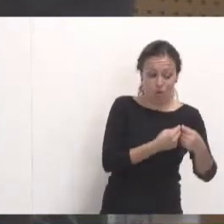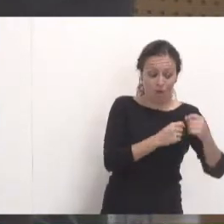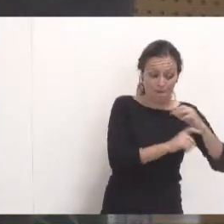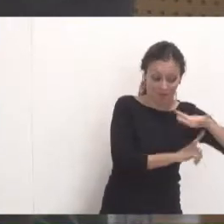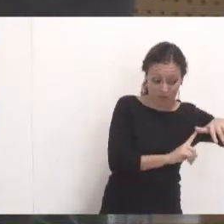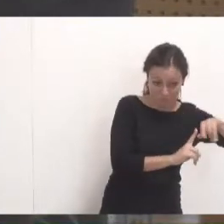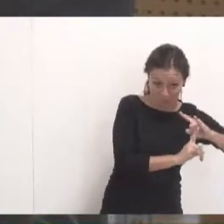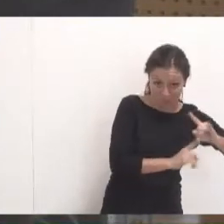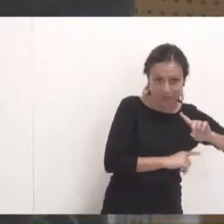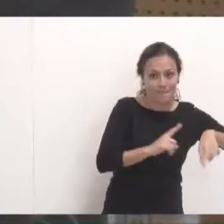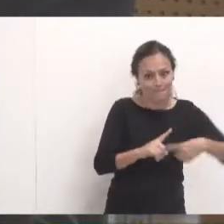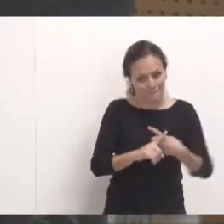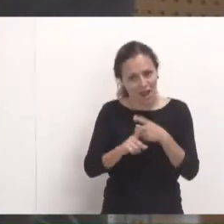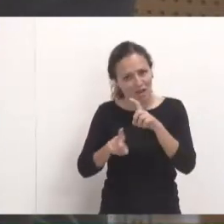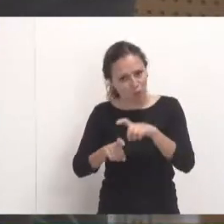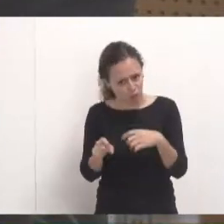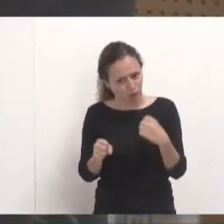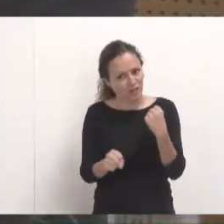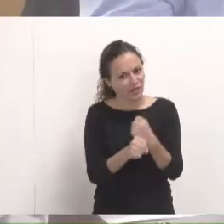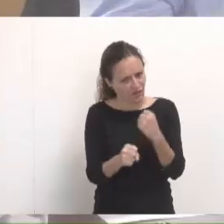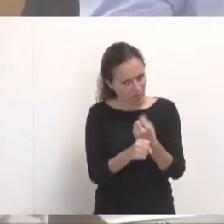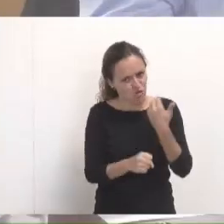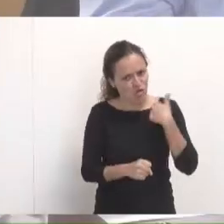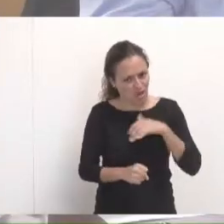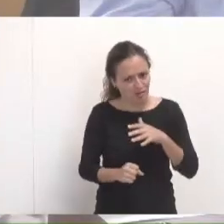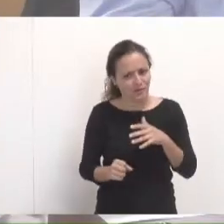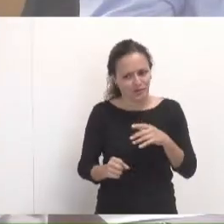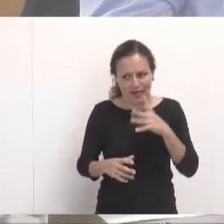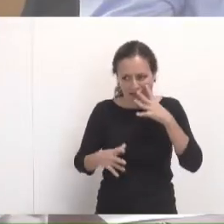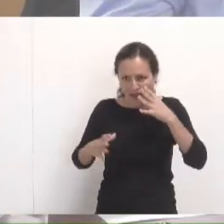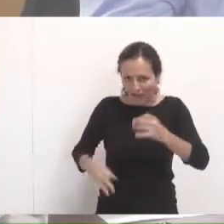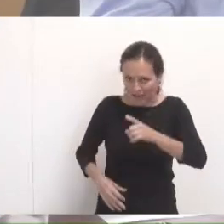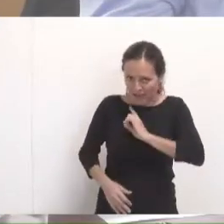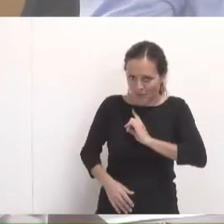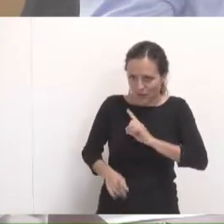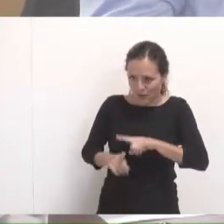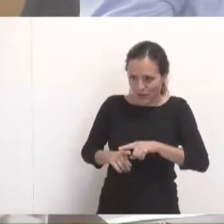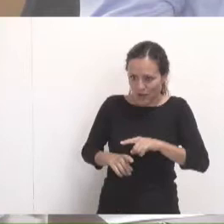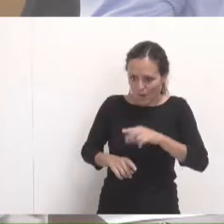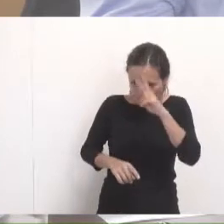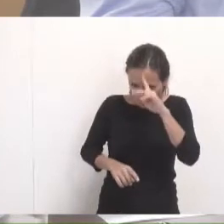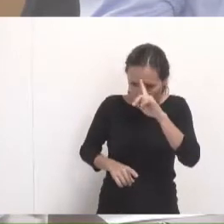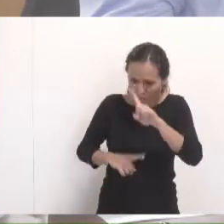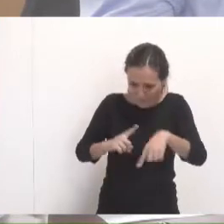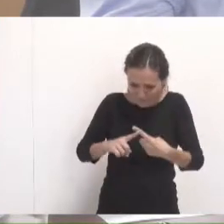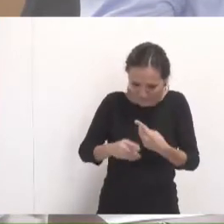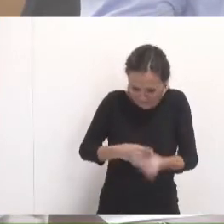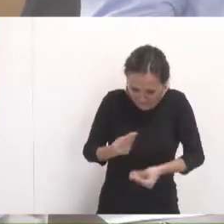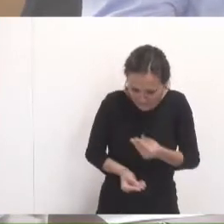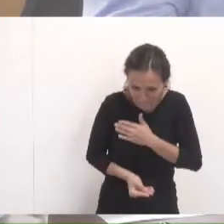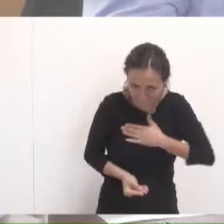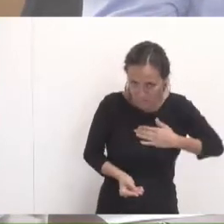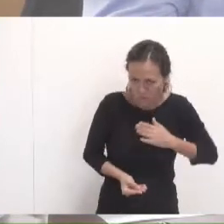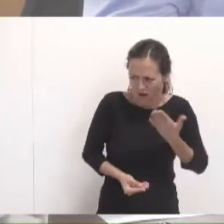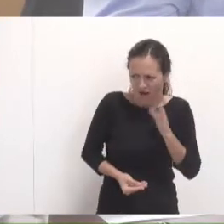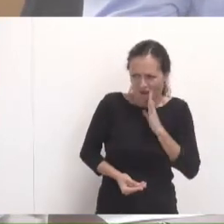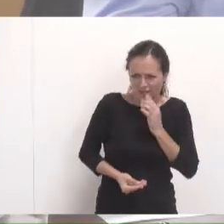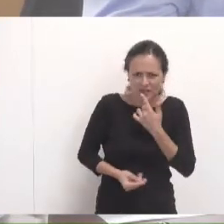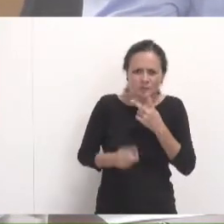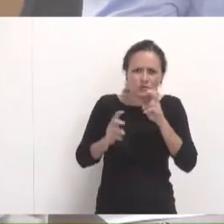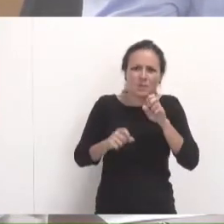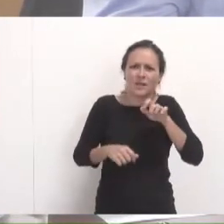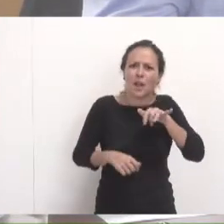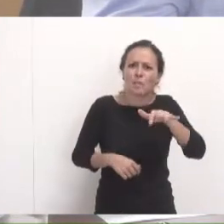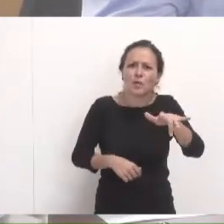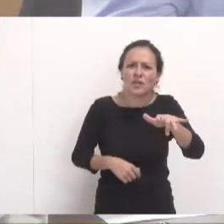¿no? Créame que nos preocupa y nos ocupa no solamente esto, antes lo nombró también, el tema de la polilla